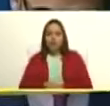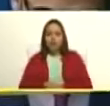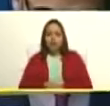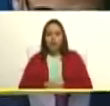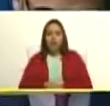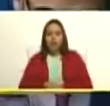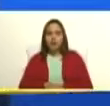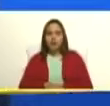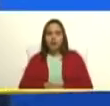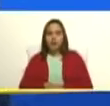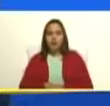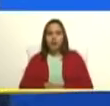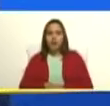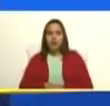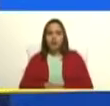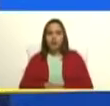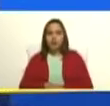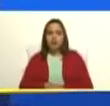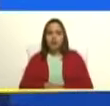Lotartaro.